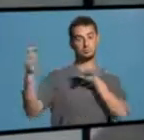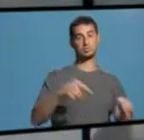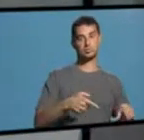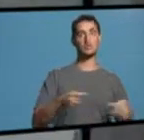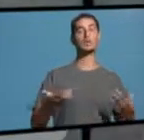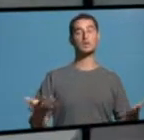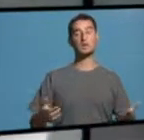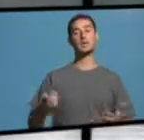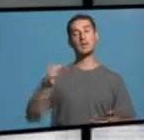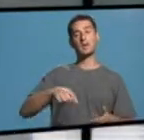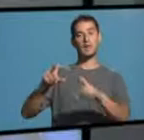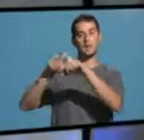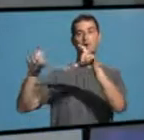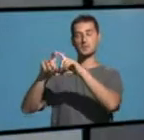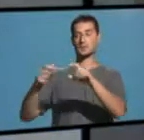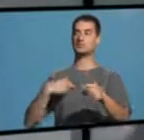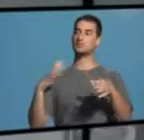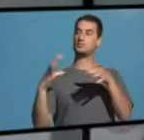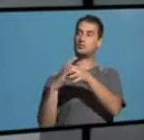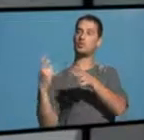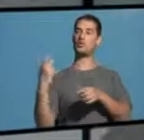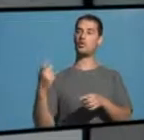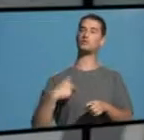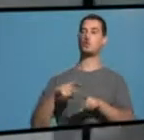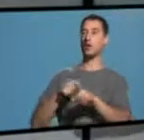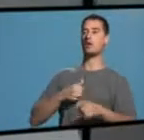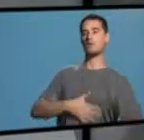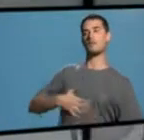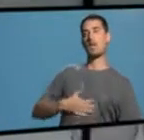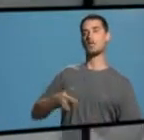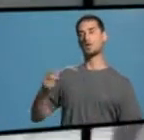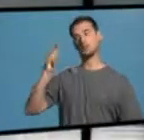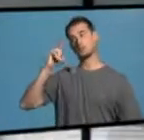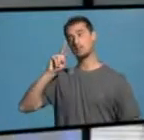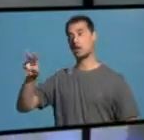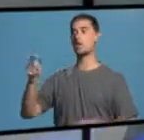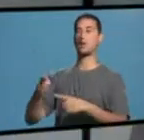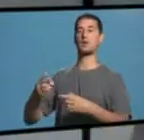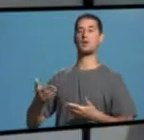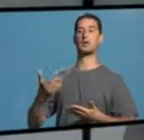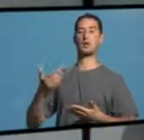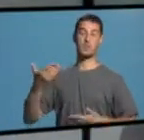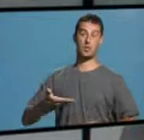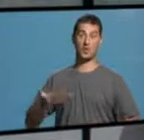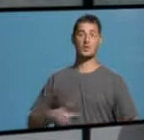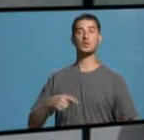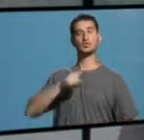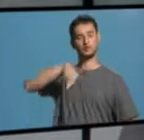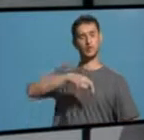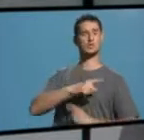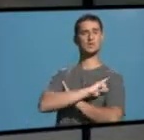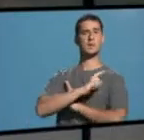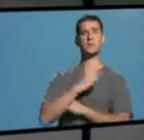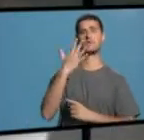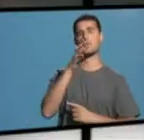lle trasladamos a ese empresario que para nós esa empresa é moi importante. Lle decimos que nós esperamos 5 anos para que nos pague o coste